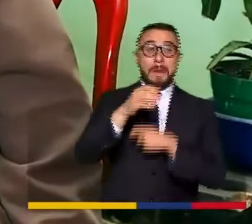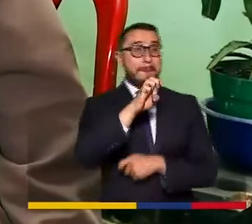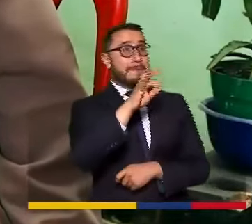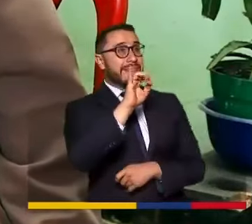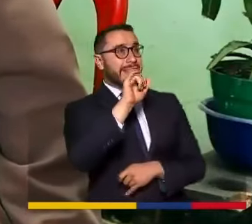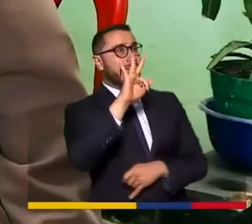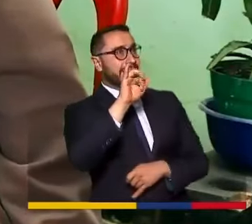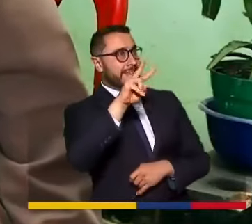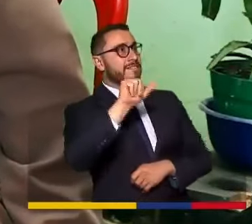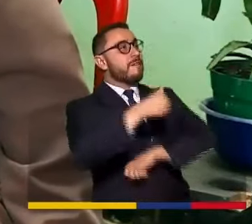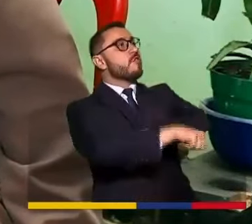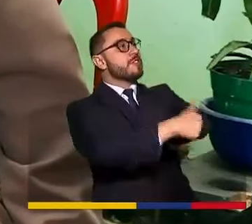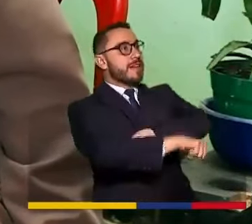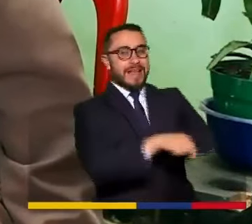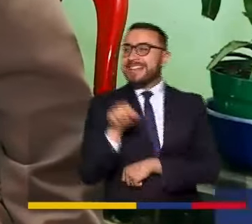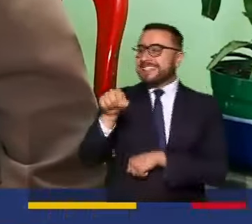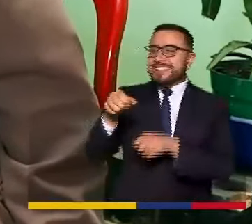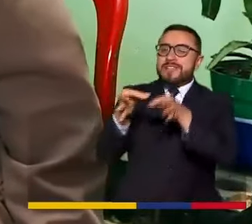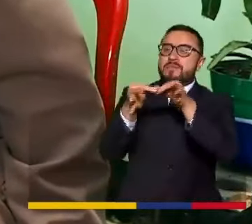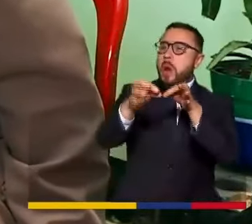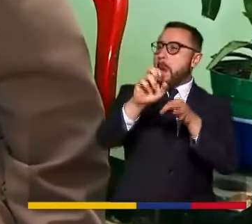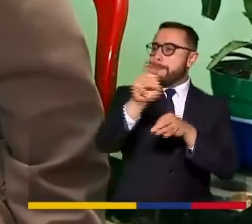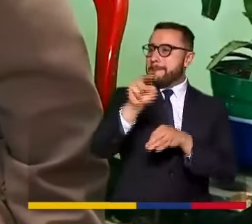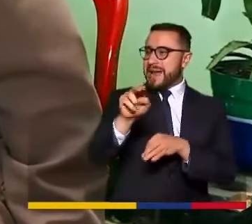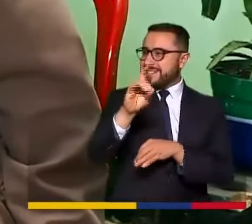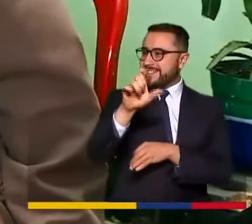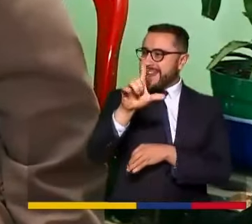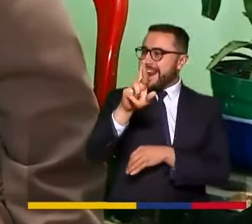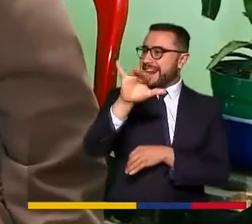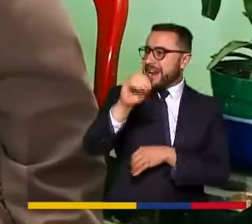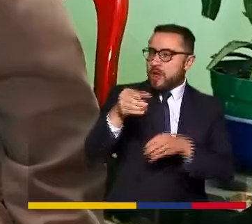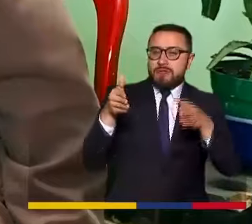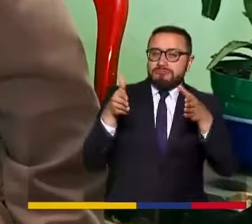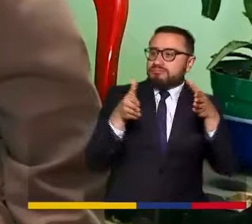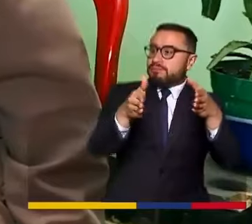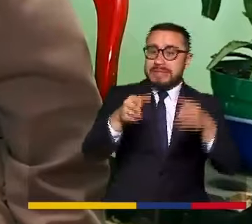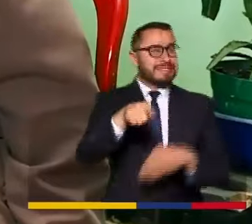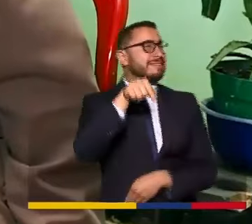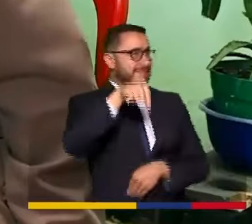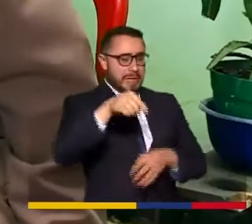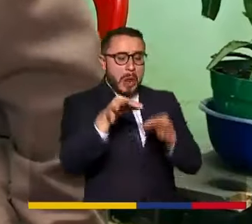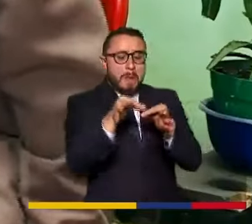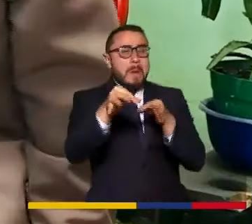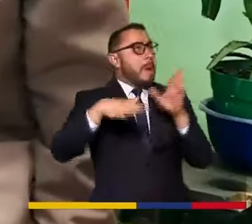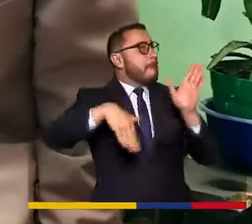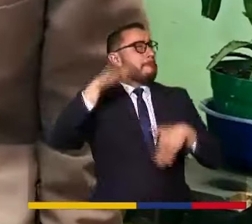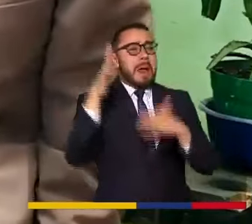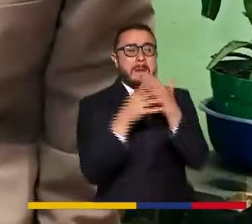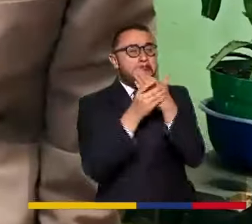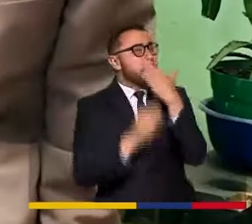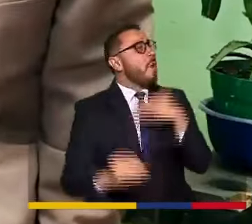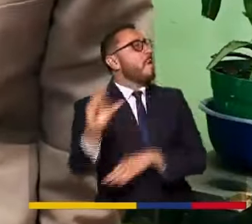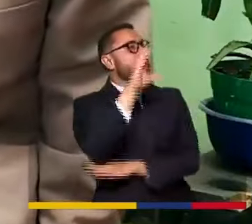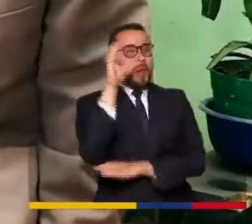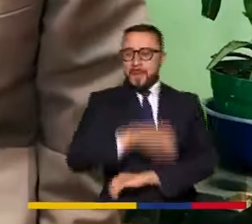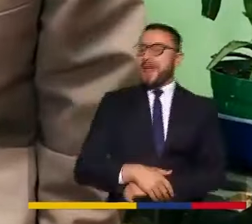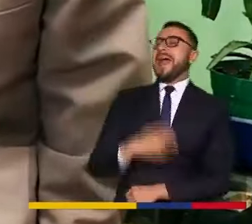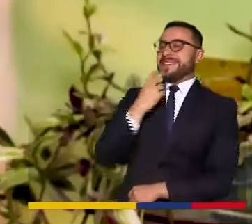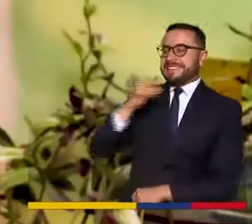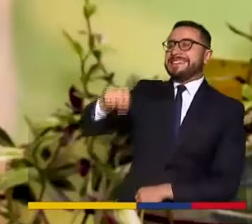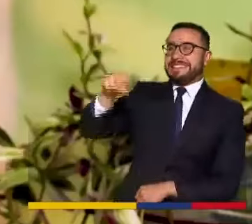votiva que es yendo a paz del río es el pueblo más pobre de Colombia vamos